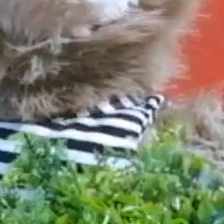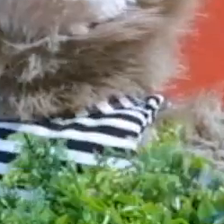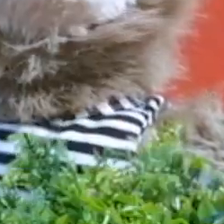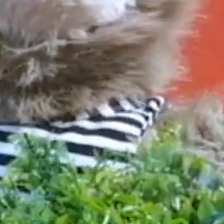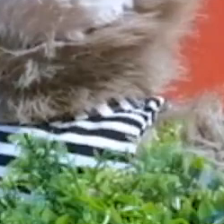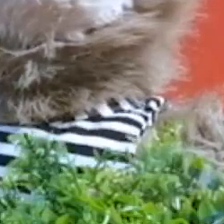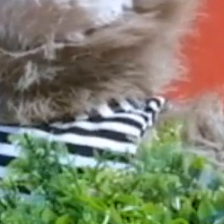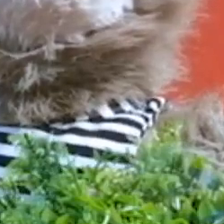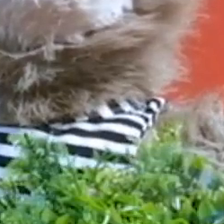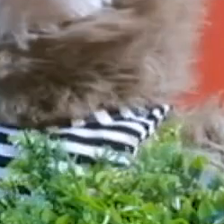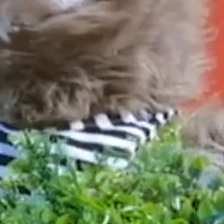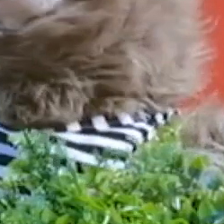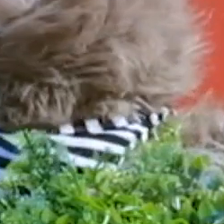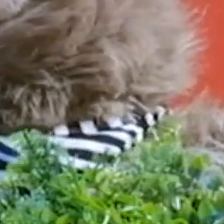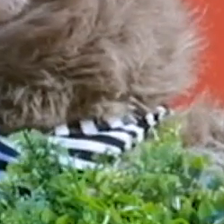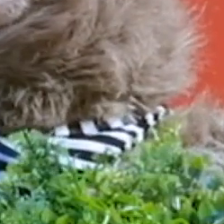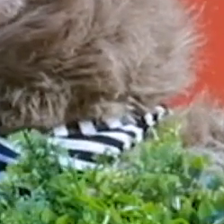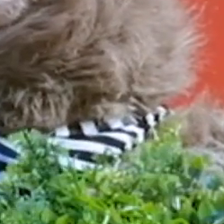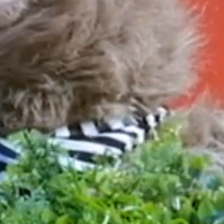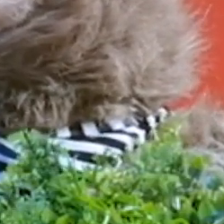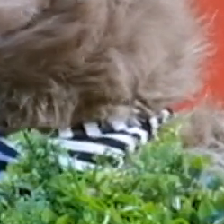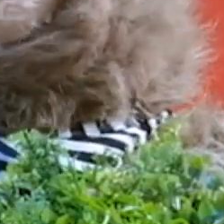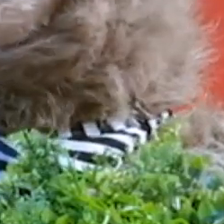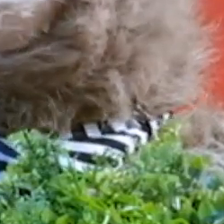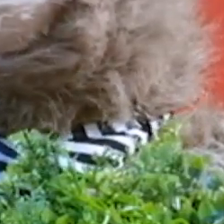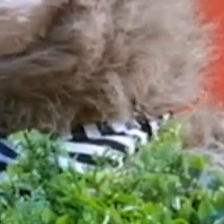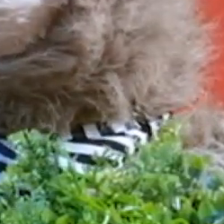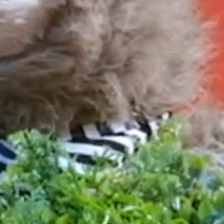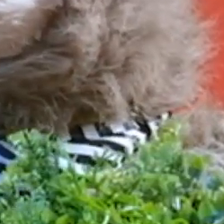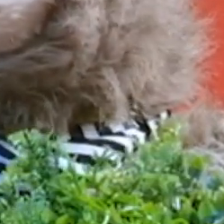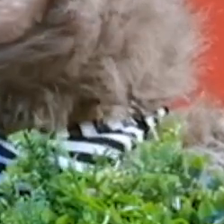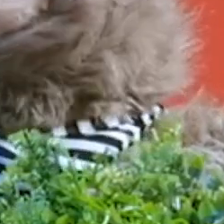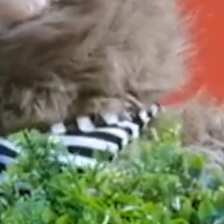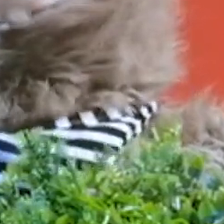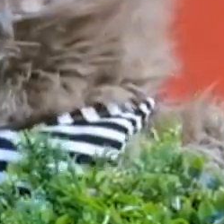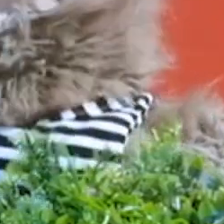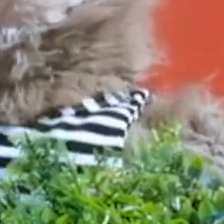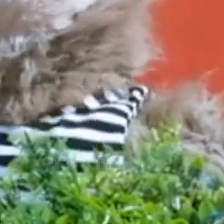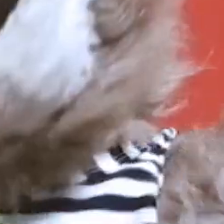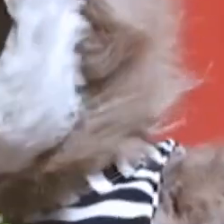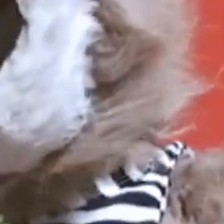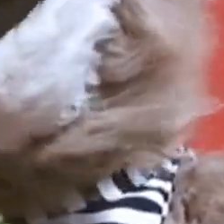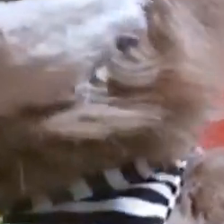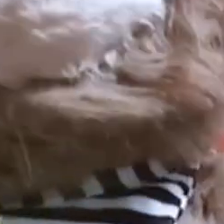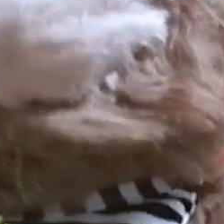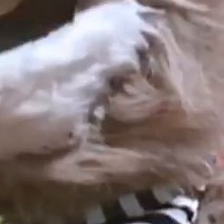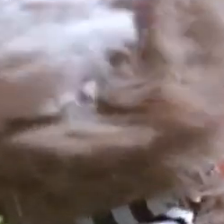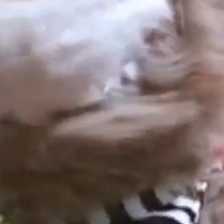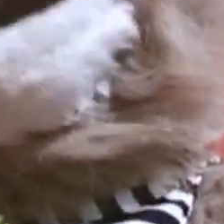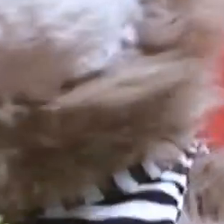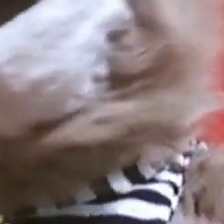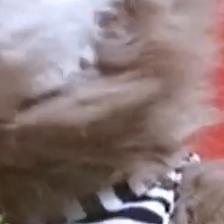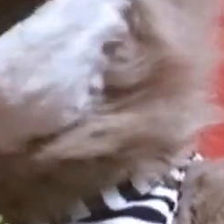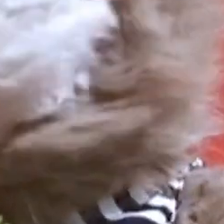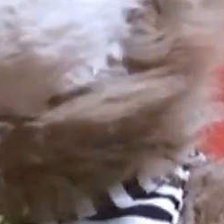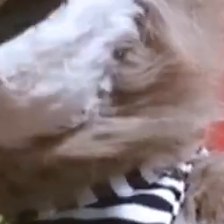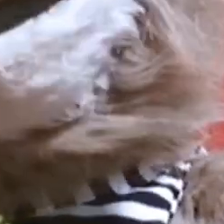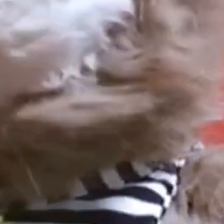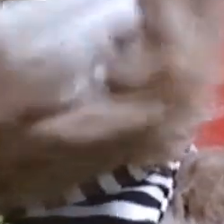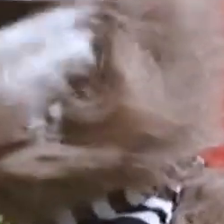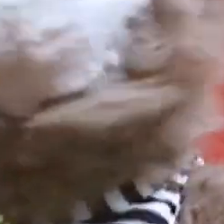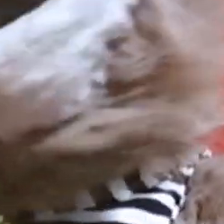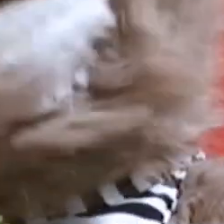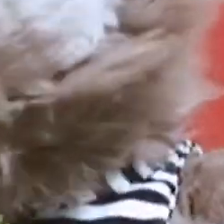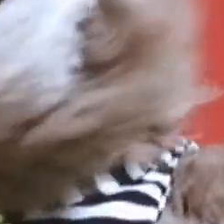bosques. ¿Sabías que dependemos de los bosques para nuestra supervivencia? Sí, los bosques